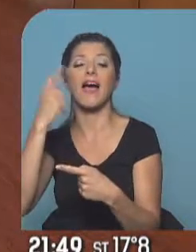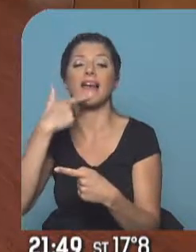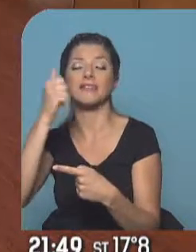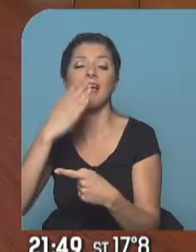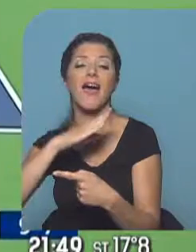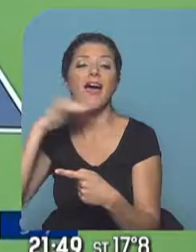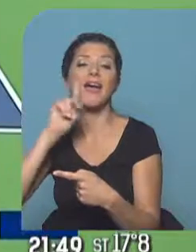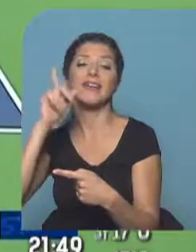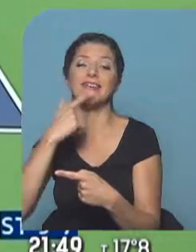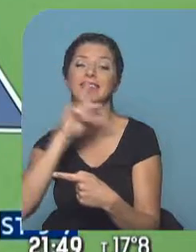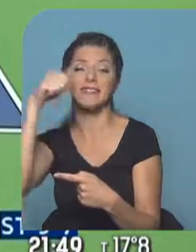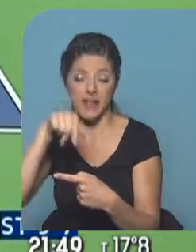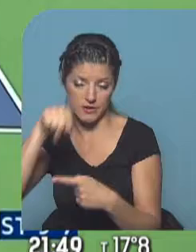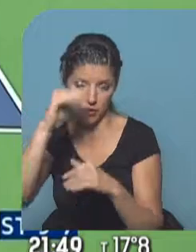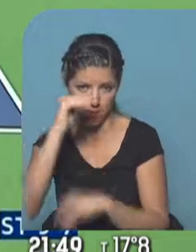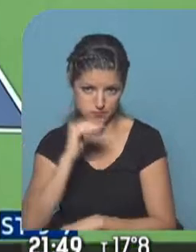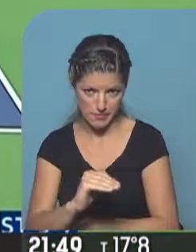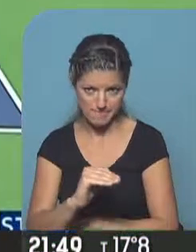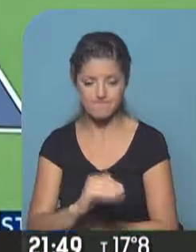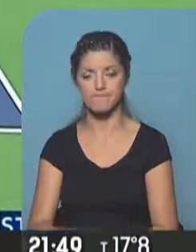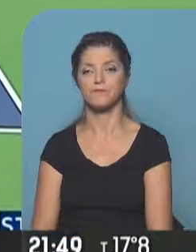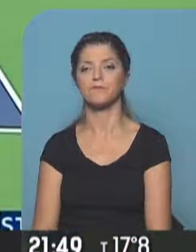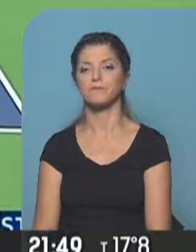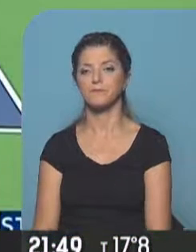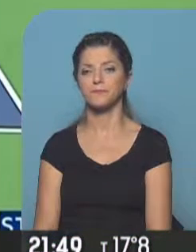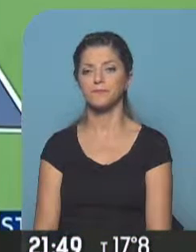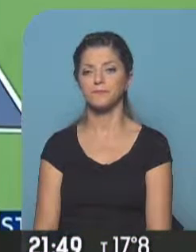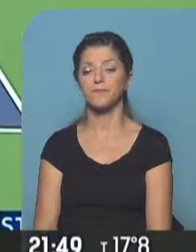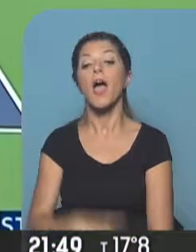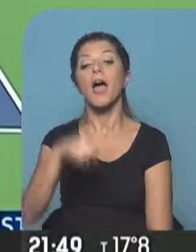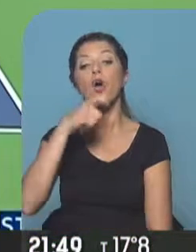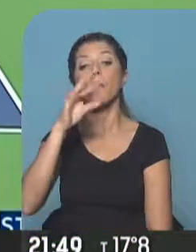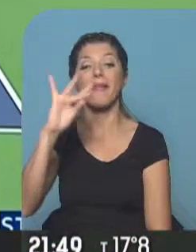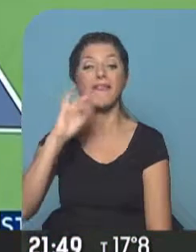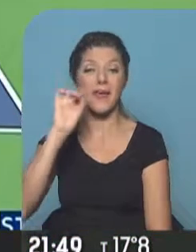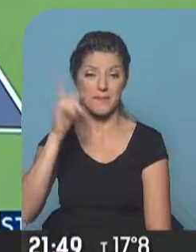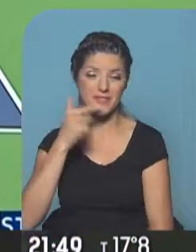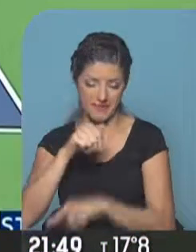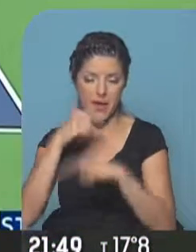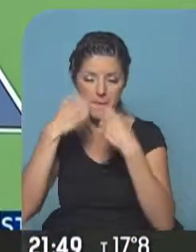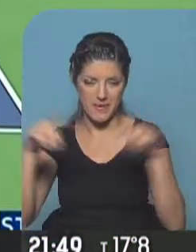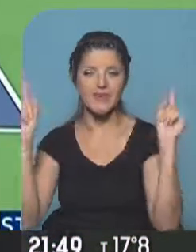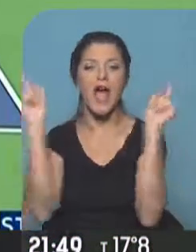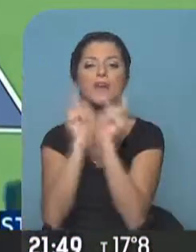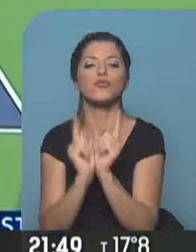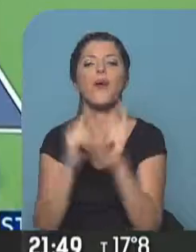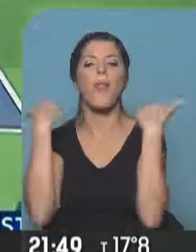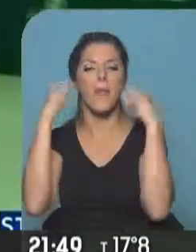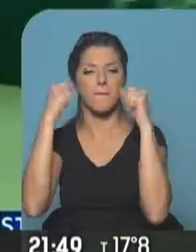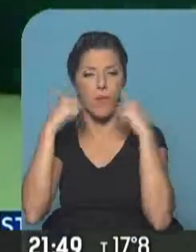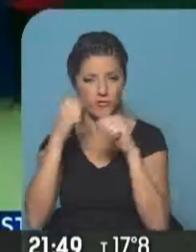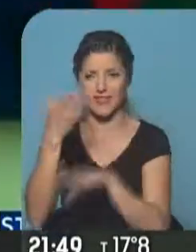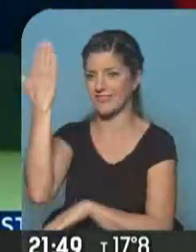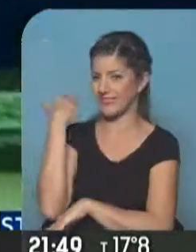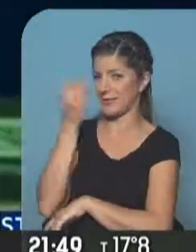categoría. Con las imágenes de la Copa Davis, arrancamos nuestro resumen polideportivo de lo que dejó el fin de semana.